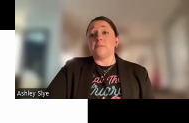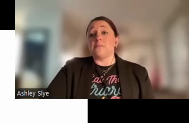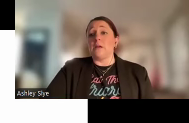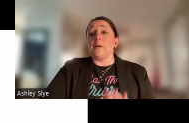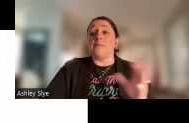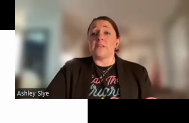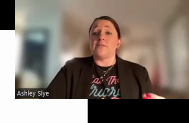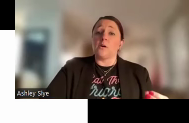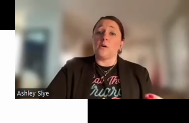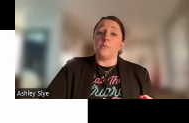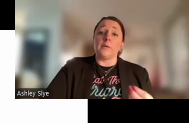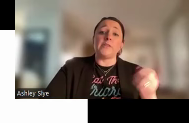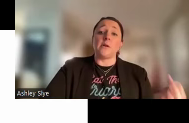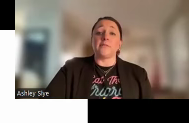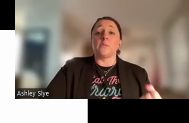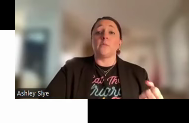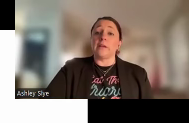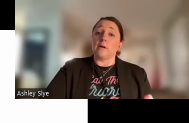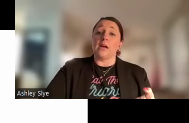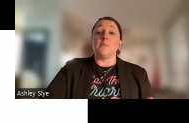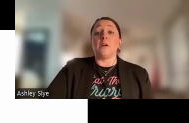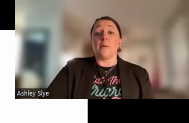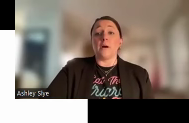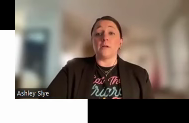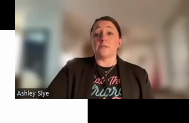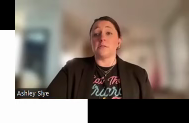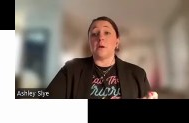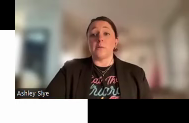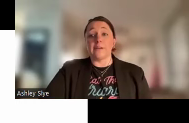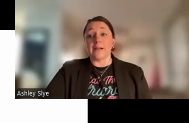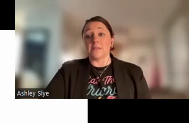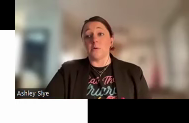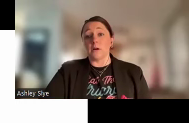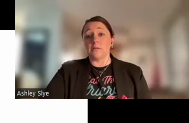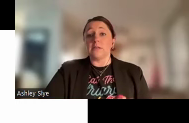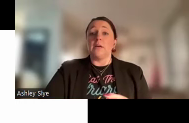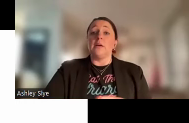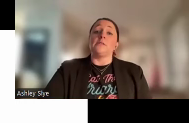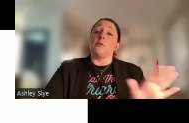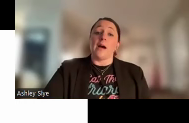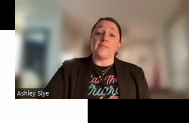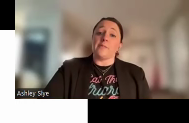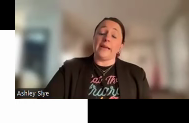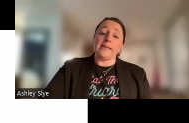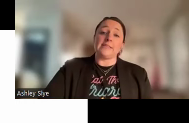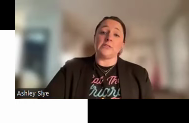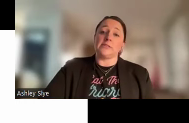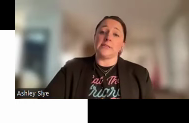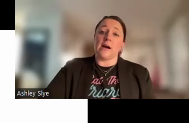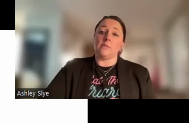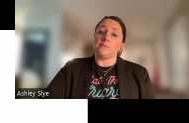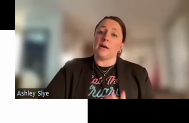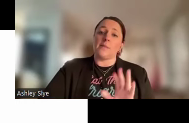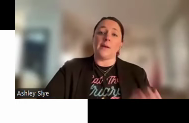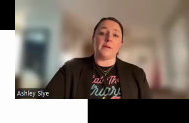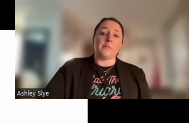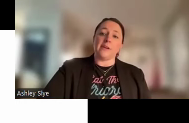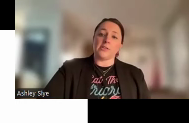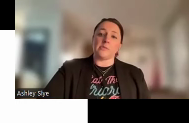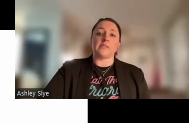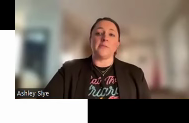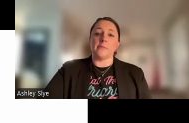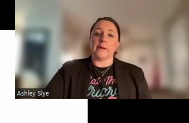un Papá Nicolau o una visita para la salud de la mujer en los últimos 2 años? Porque sé que puedes tener citas y de esta forma